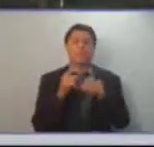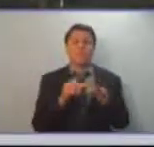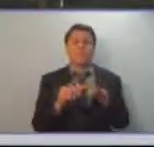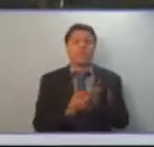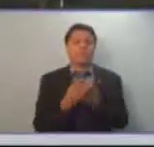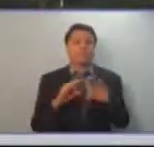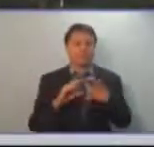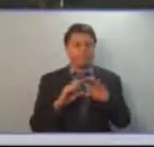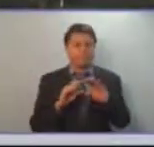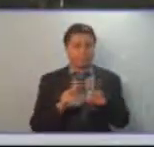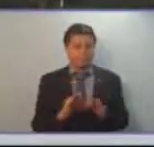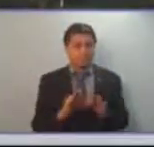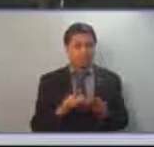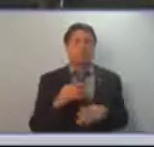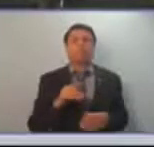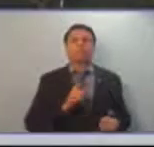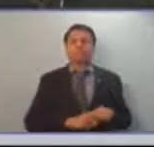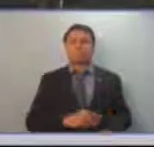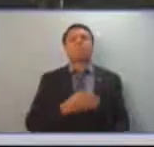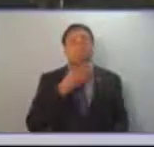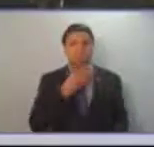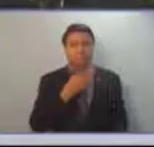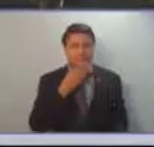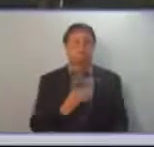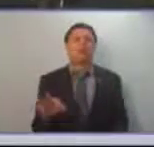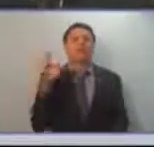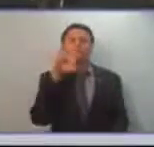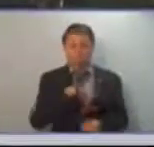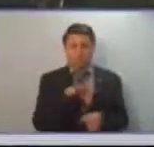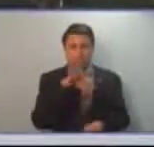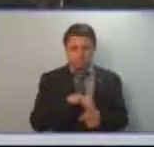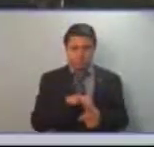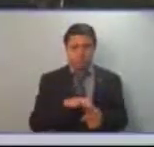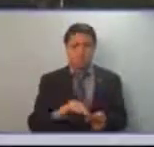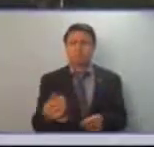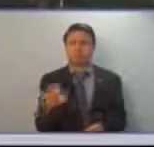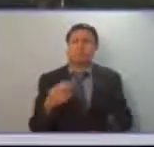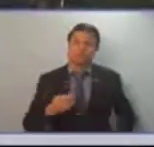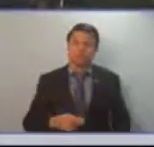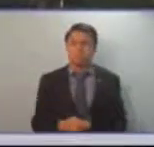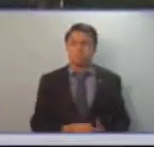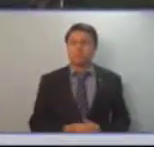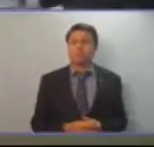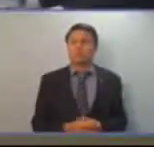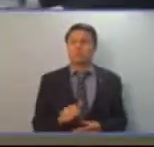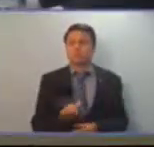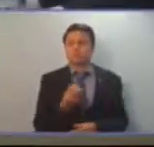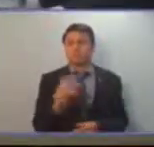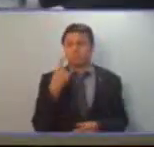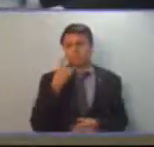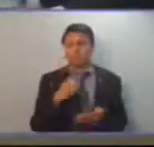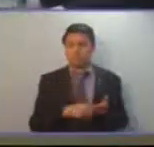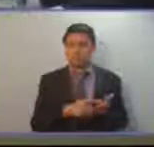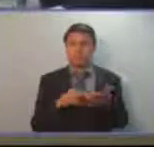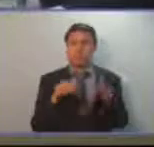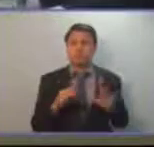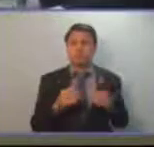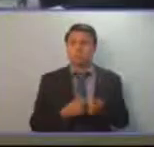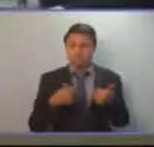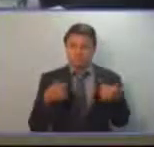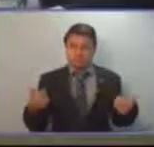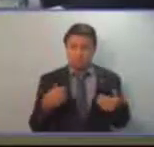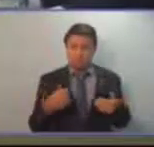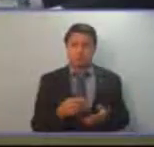modalidad tremendamente complicada como es el voto fragmentado, que muchos le llaman cruzado, pero es dividir